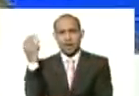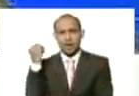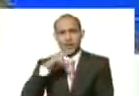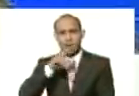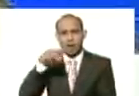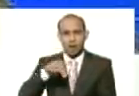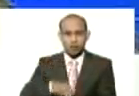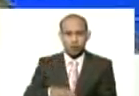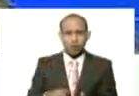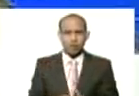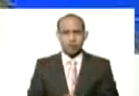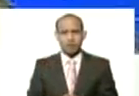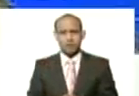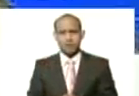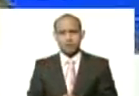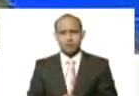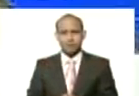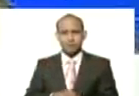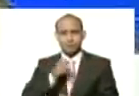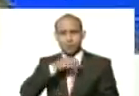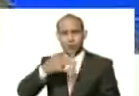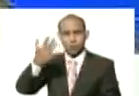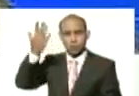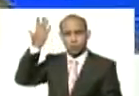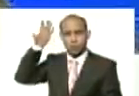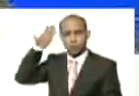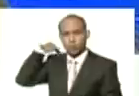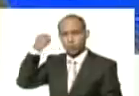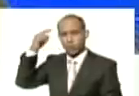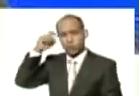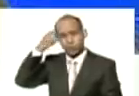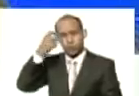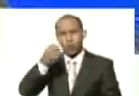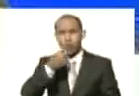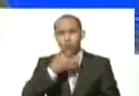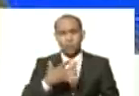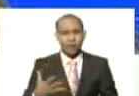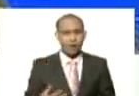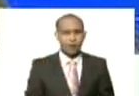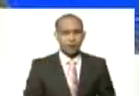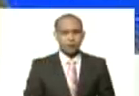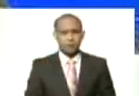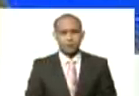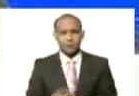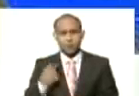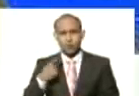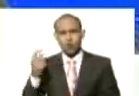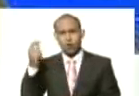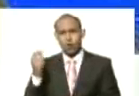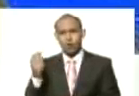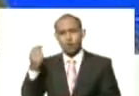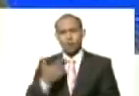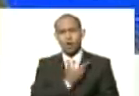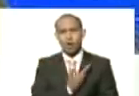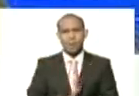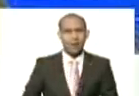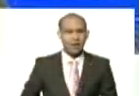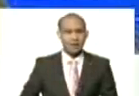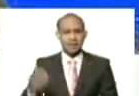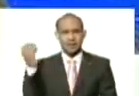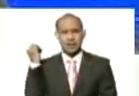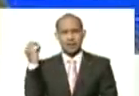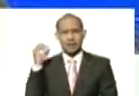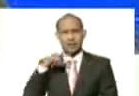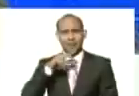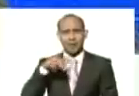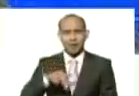Nacional, en aquel entonces, recuerdo muy bien, yo era diputado y era presidente de la Asamblea Nacional